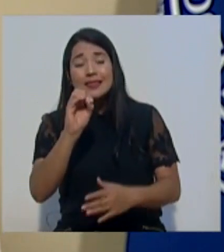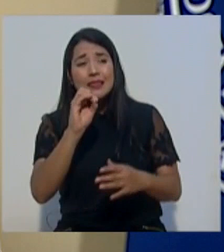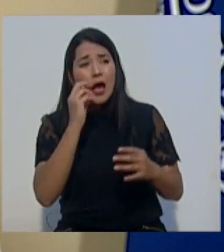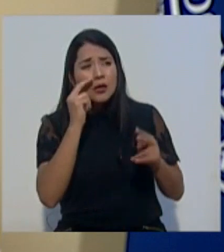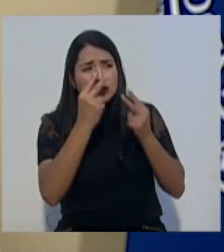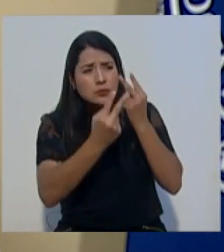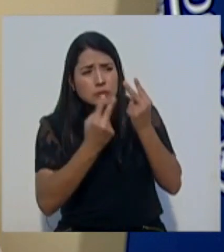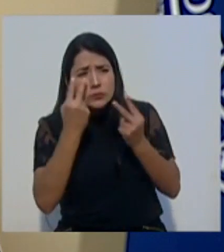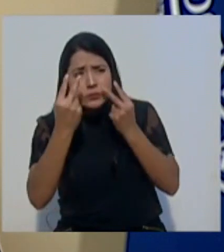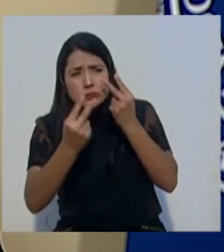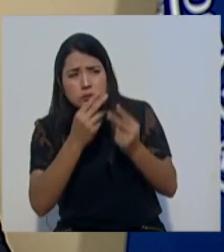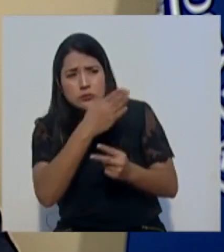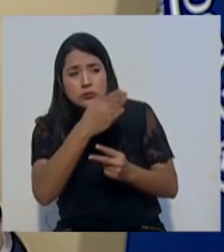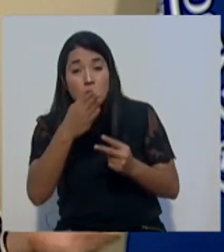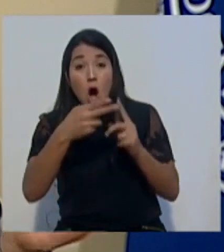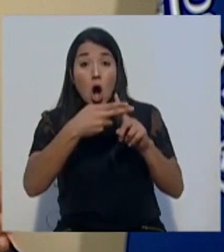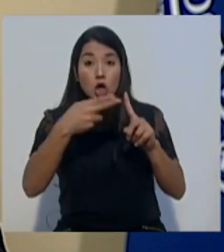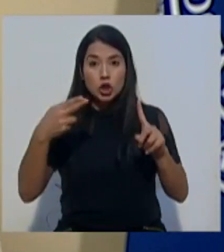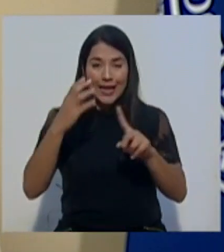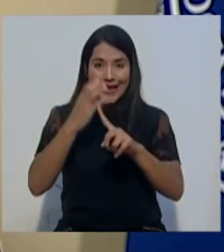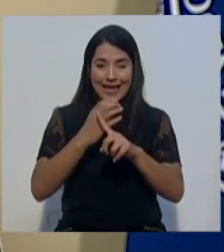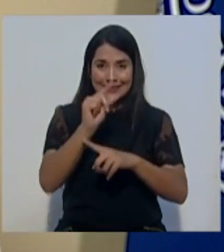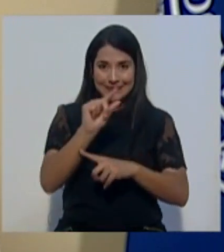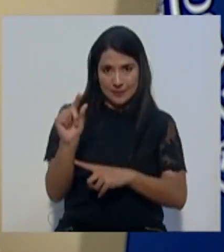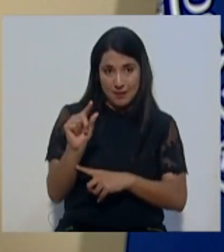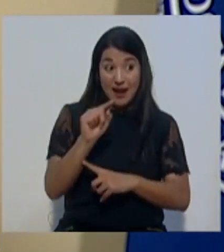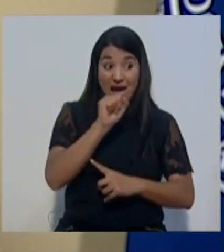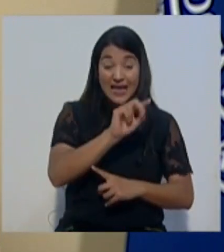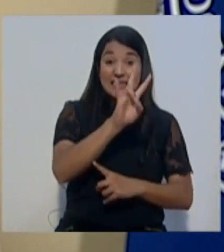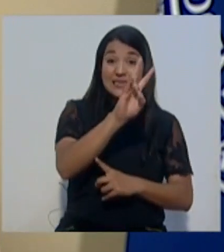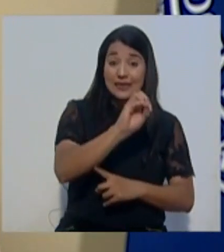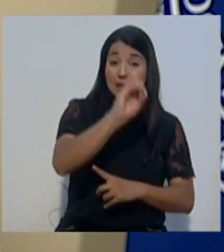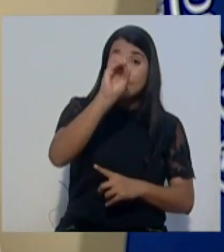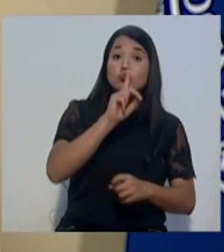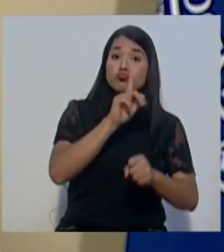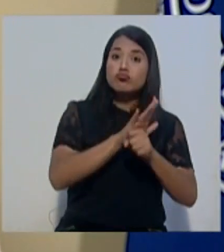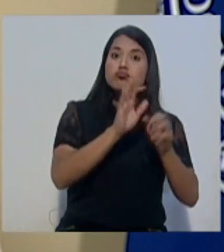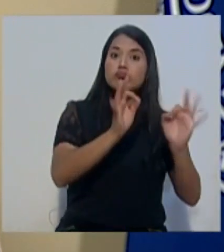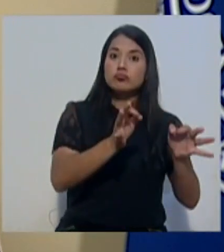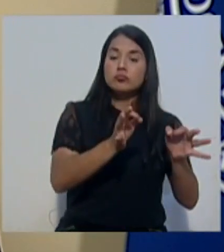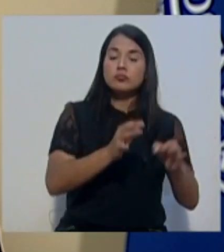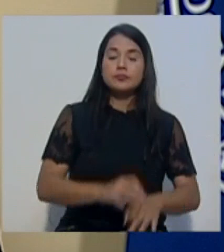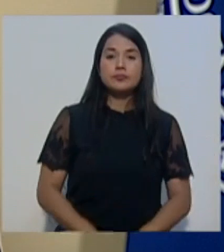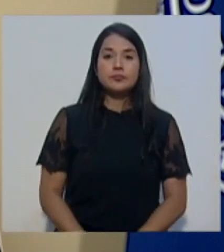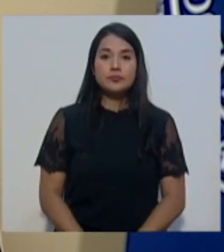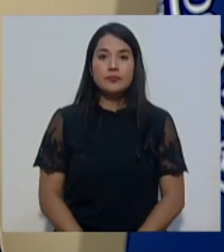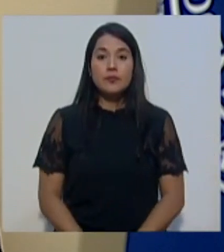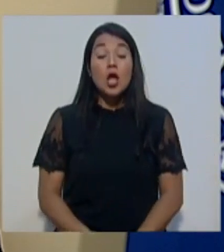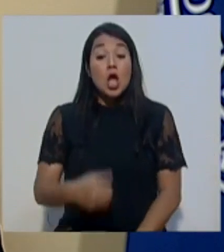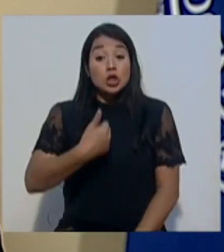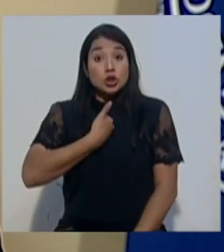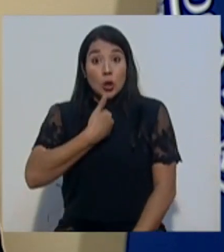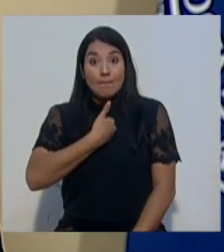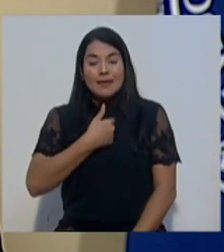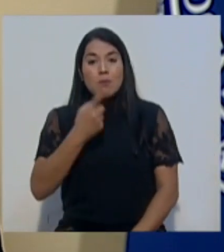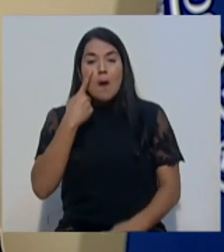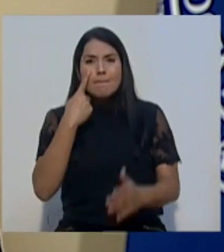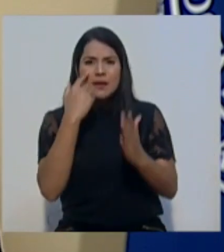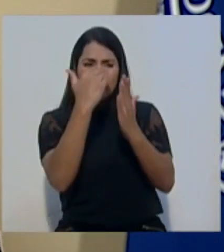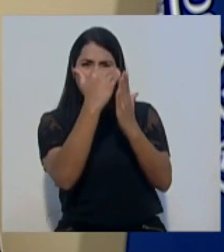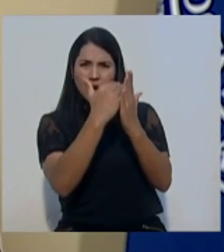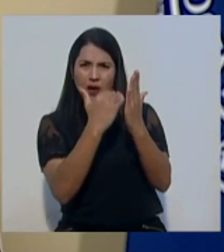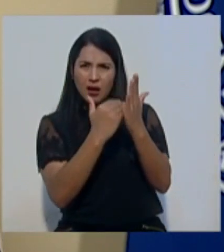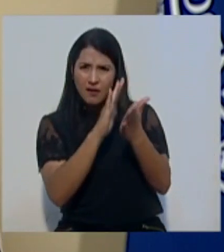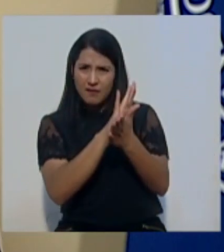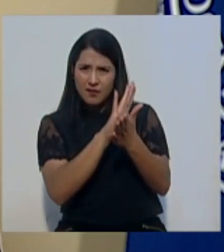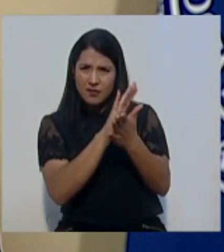por semana, de los cuales más del 70% tienen un cumplimiento muy bueno. Yo mismo vi reportes